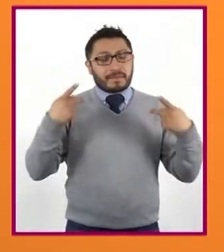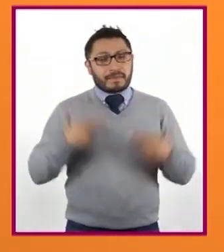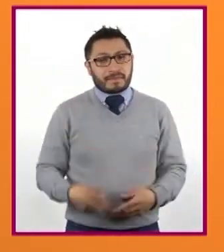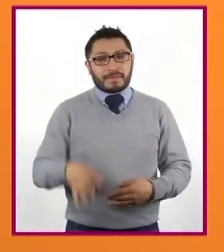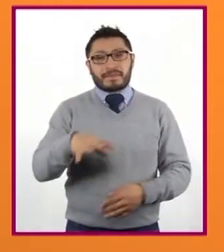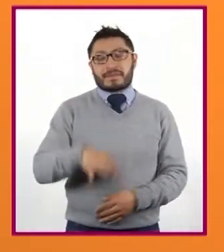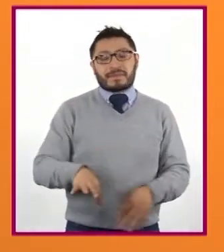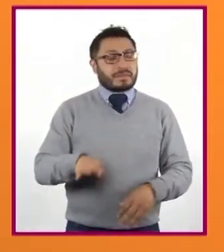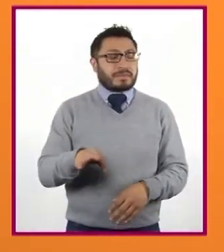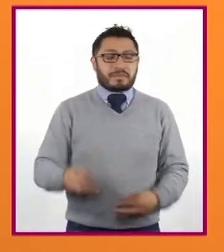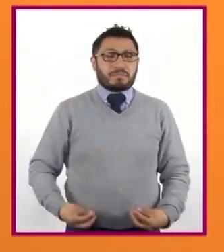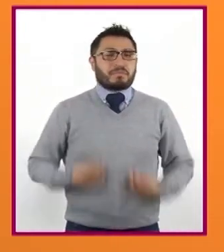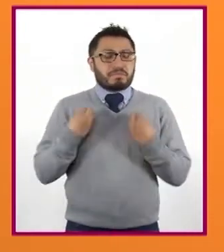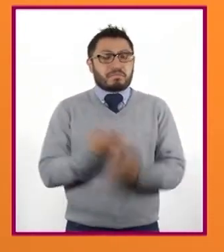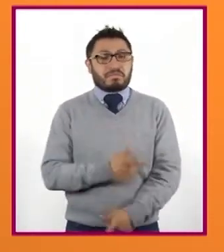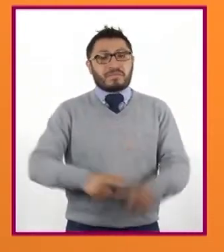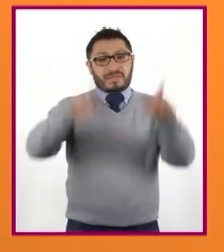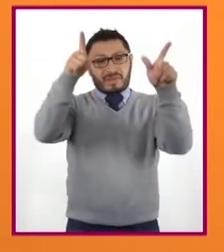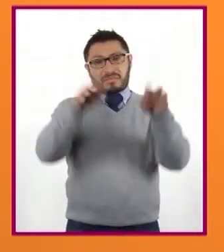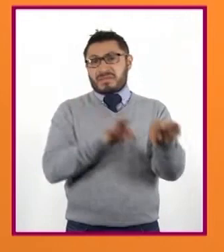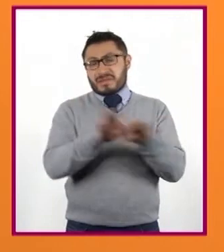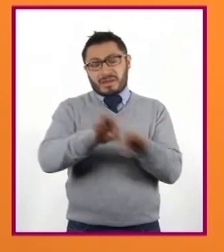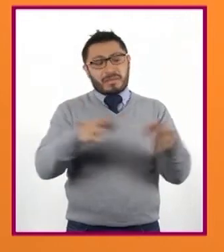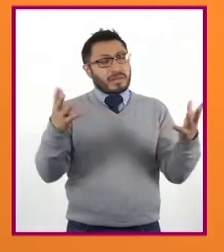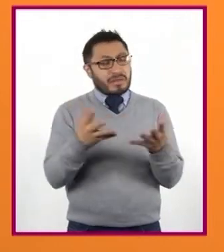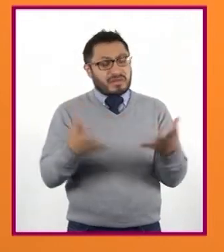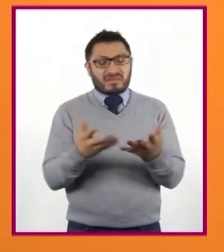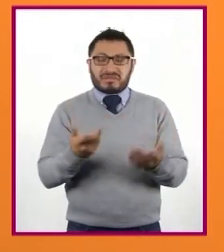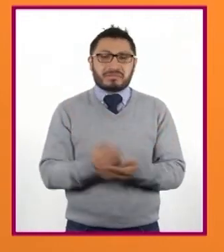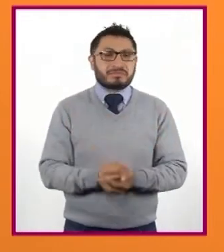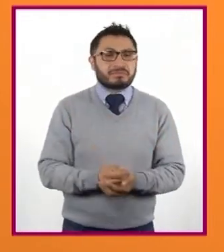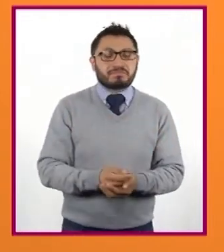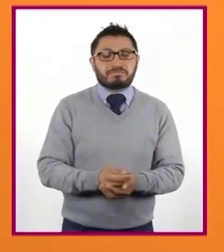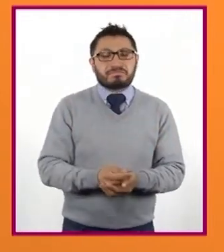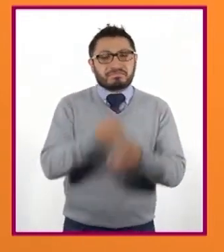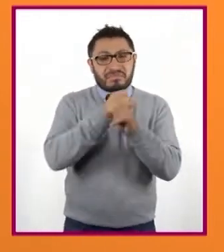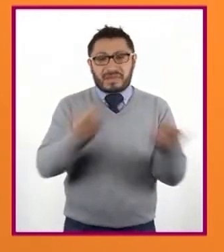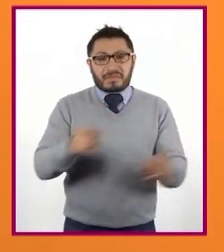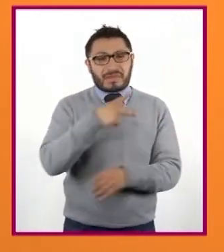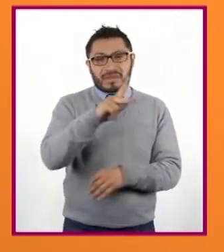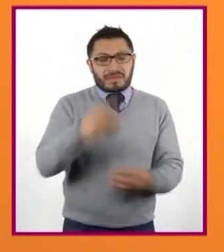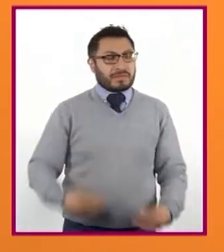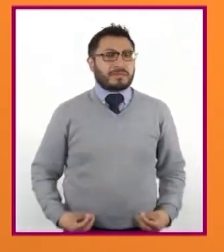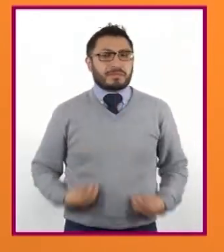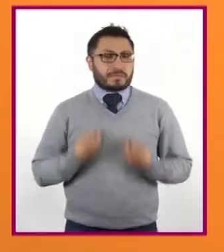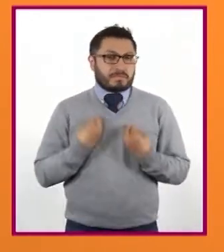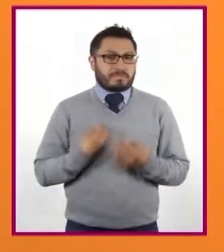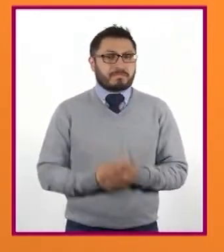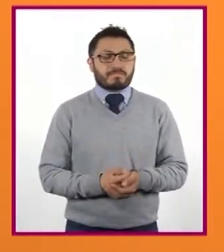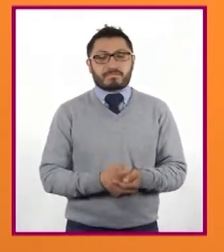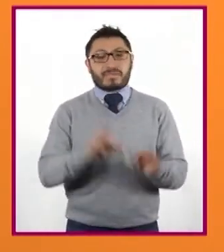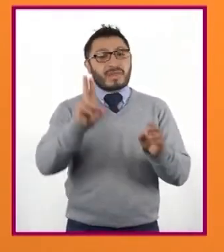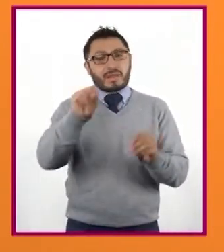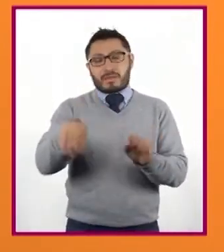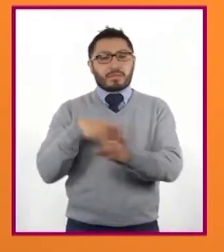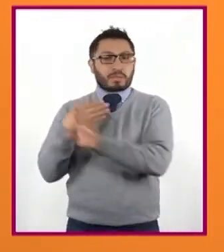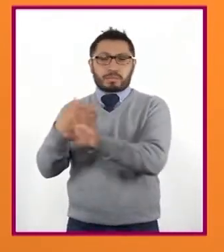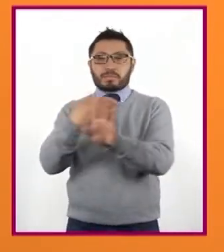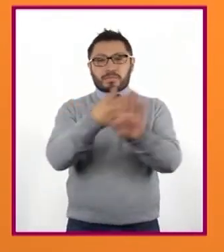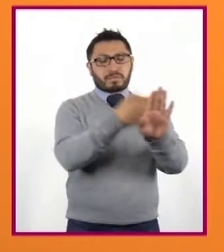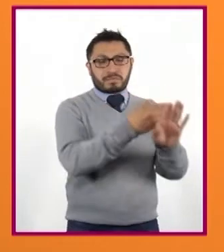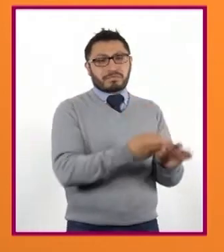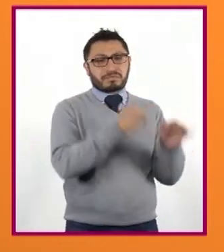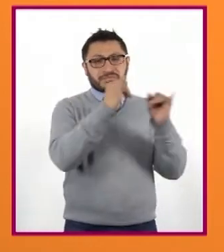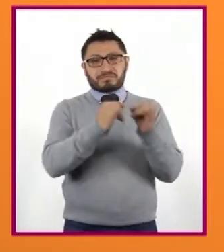de vida, de elaborar y desarrollar de manera libre y autónoma sus planes de vida, sin atentar contra la integridad